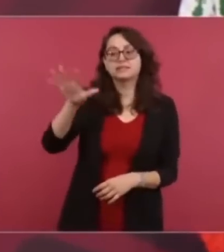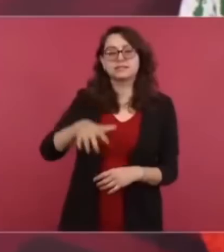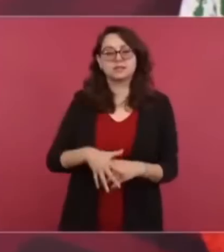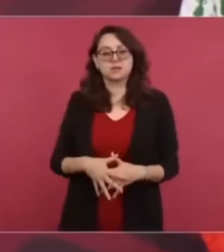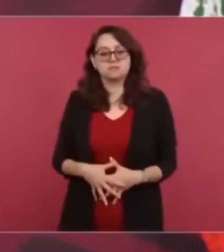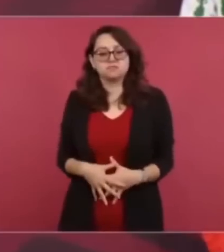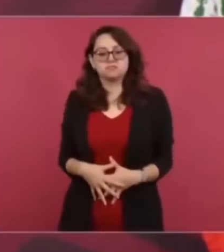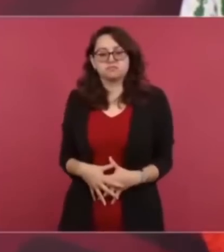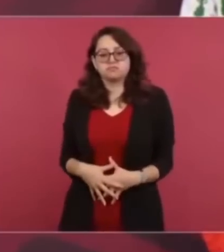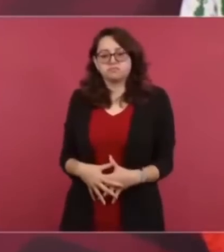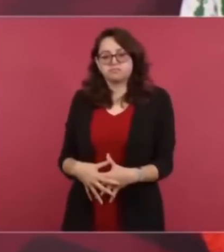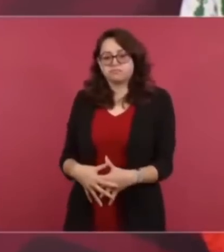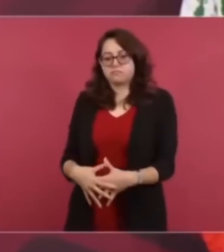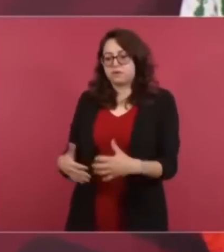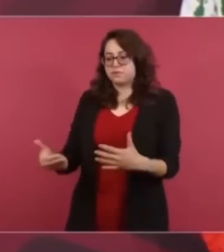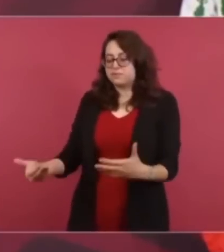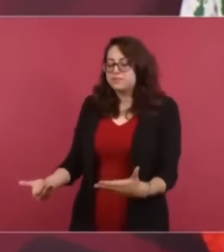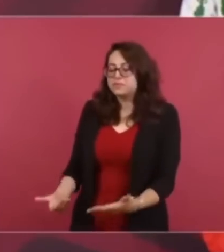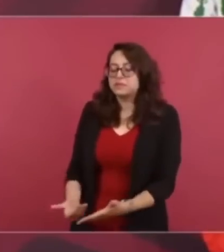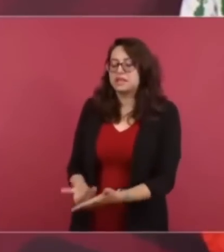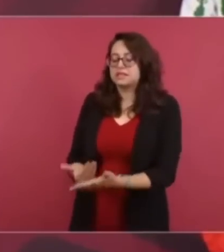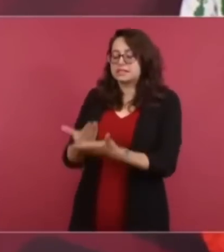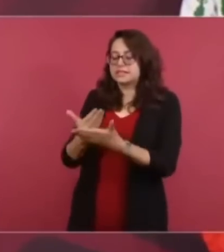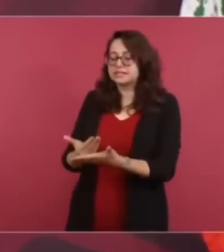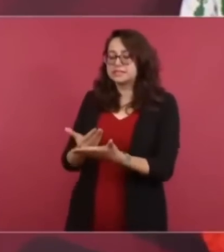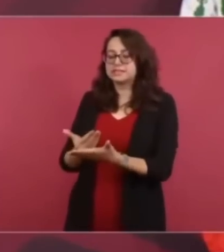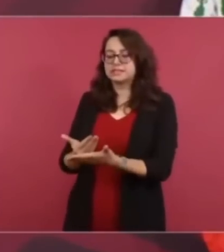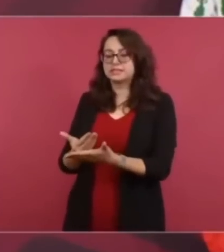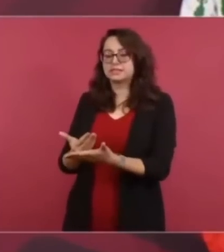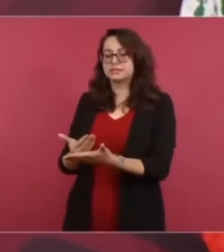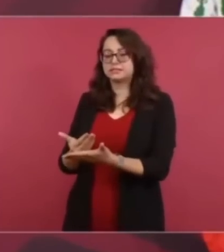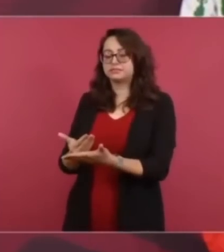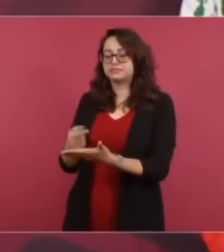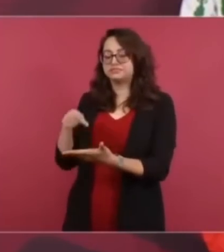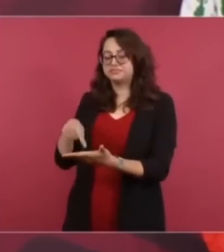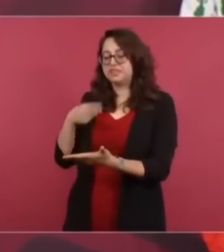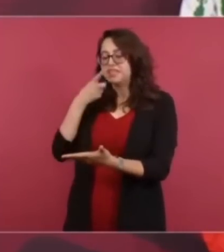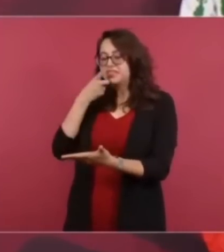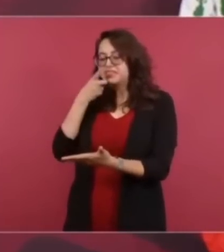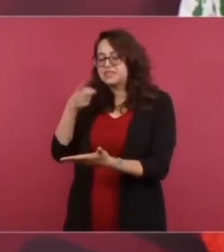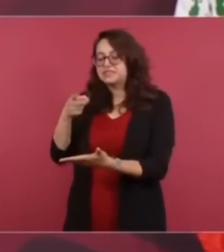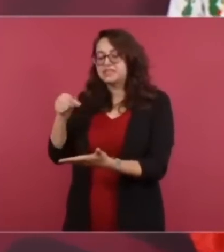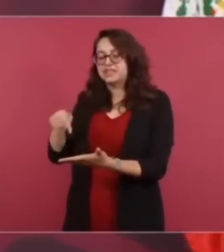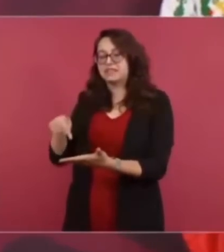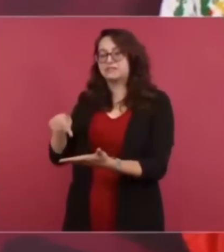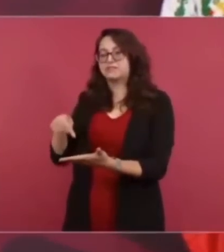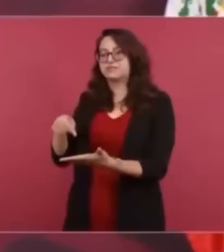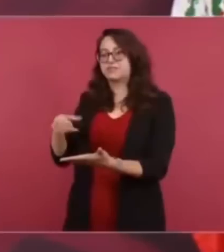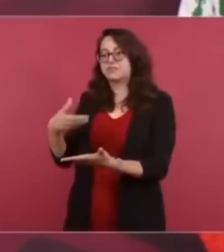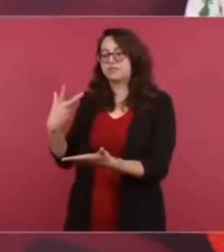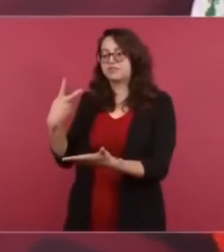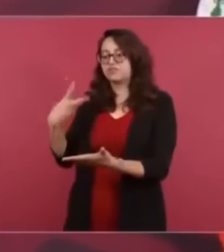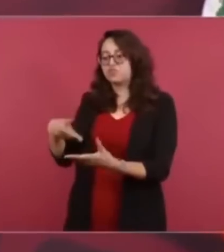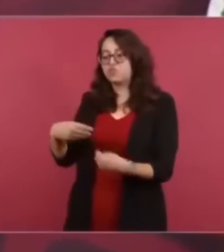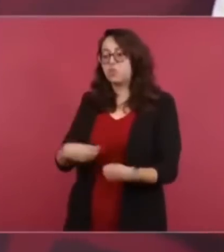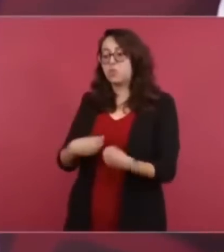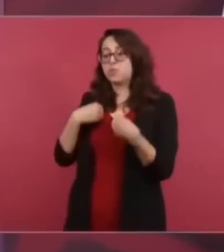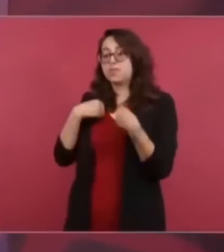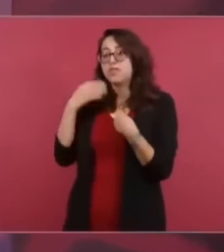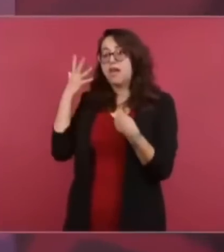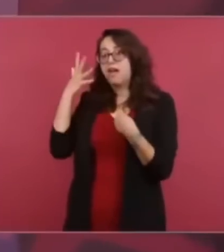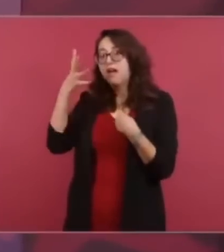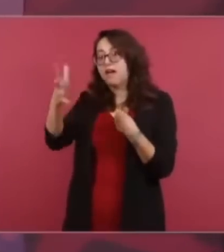como las bendiciones nuestras o que Dios te cuide. Ellos dicen que te toque